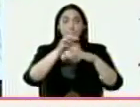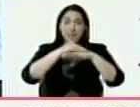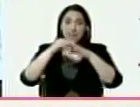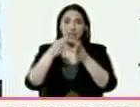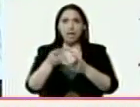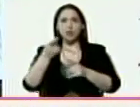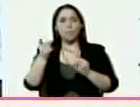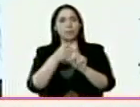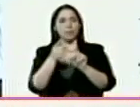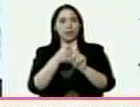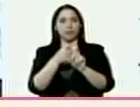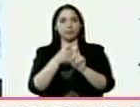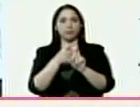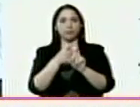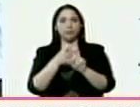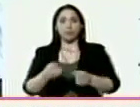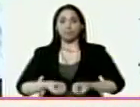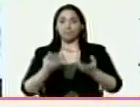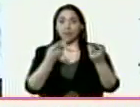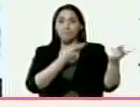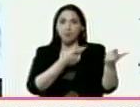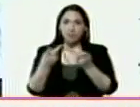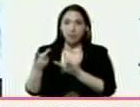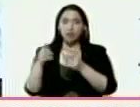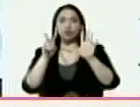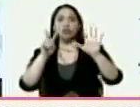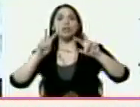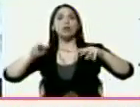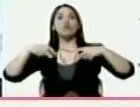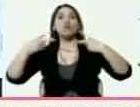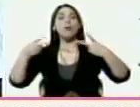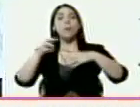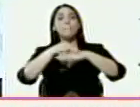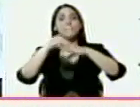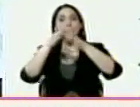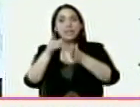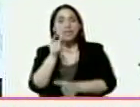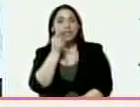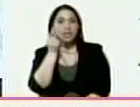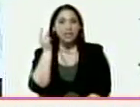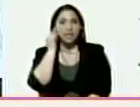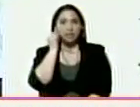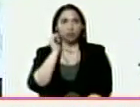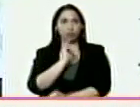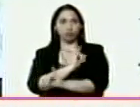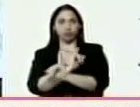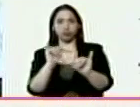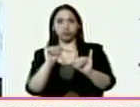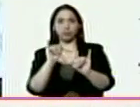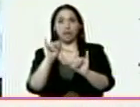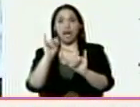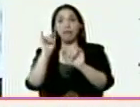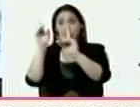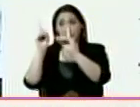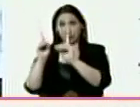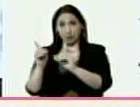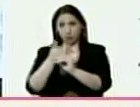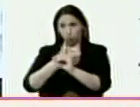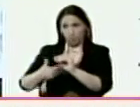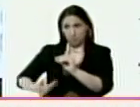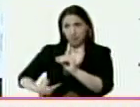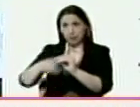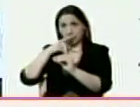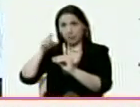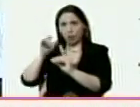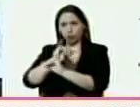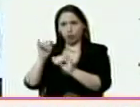primero que nada, dando la bienvenida a los 7 nuevos ministros y ministras que por decisión del presidente Nicolás Maduro se